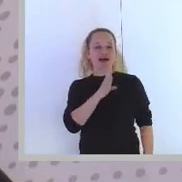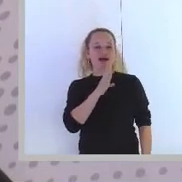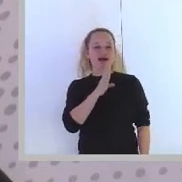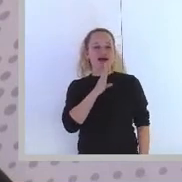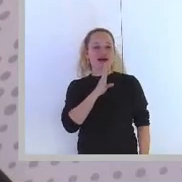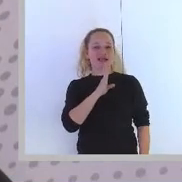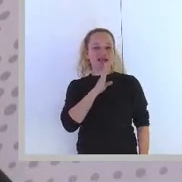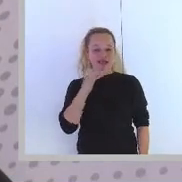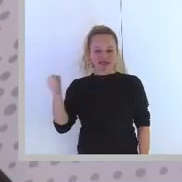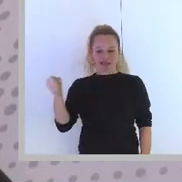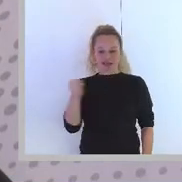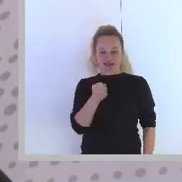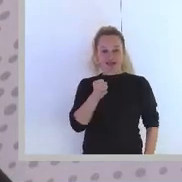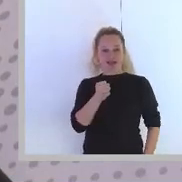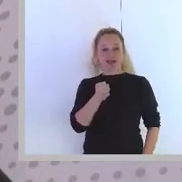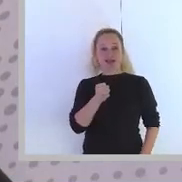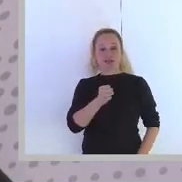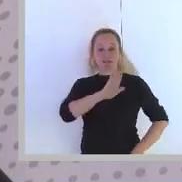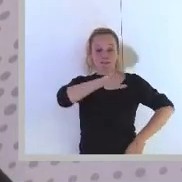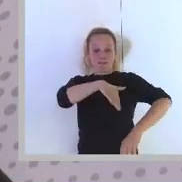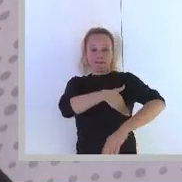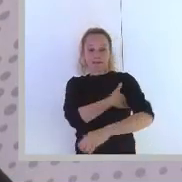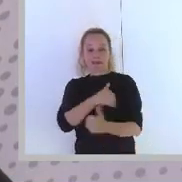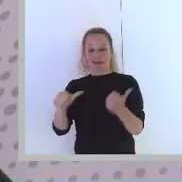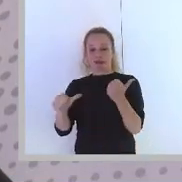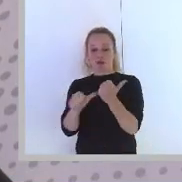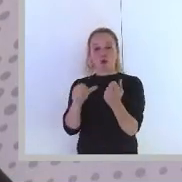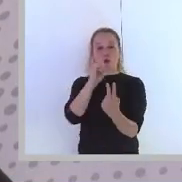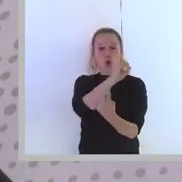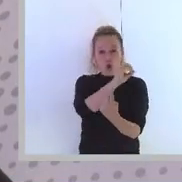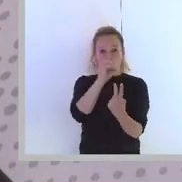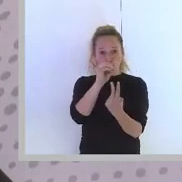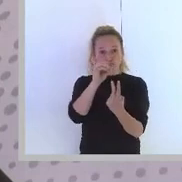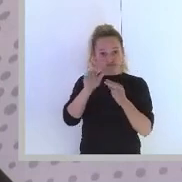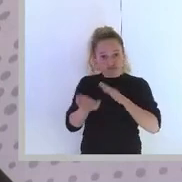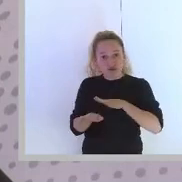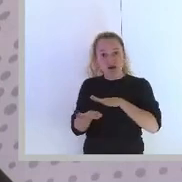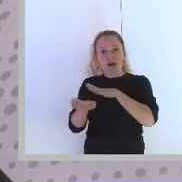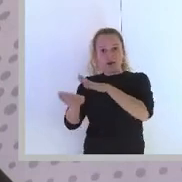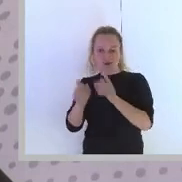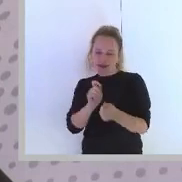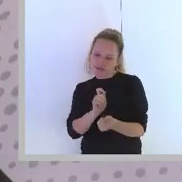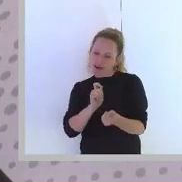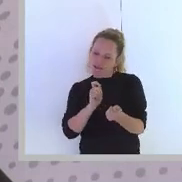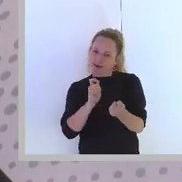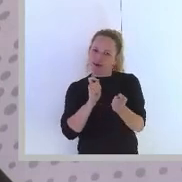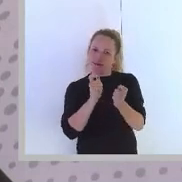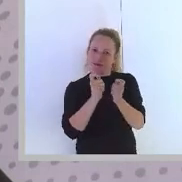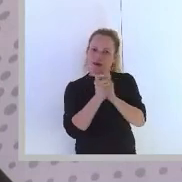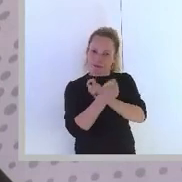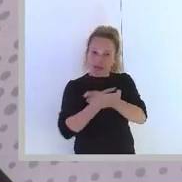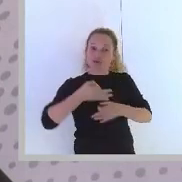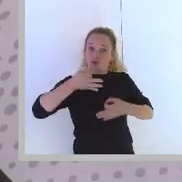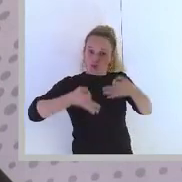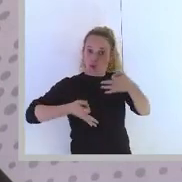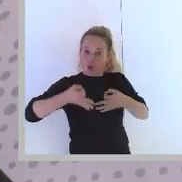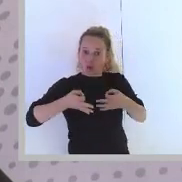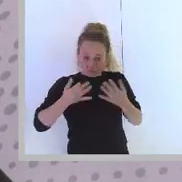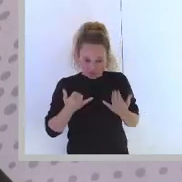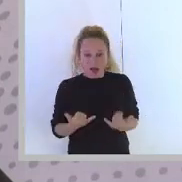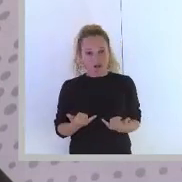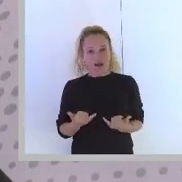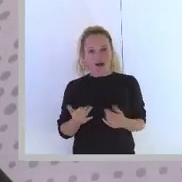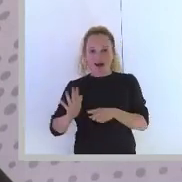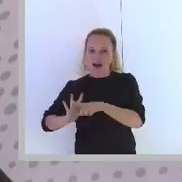los dos viceministros que representan muchas de esas transiciones justas que han llegado en este